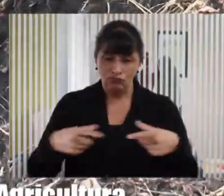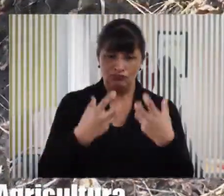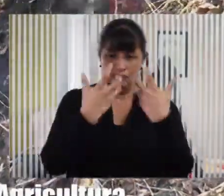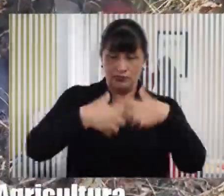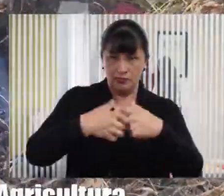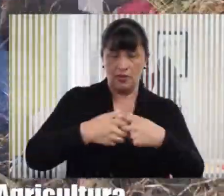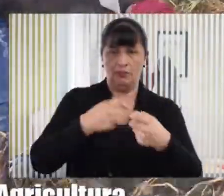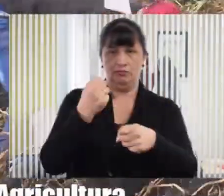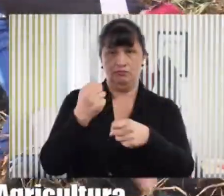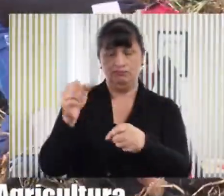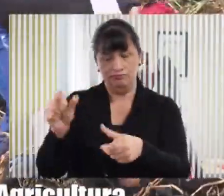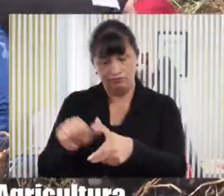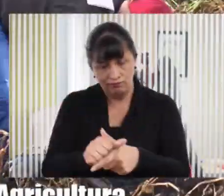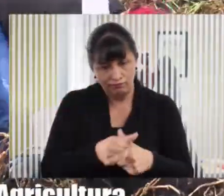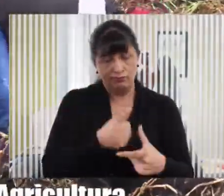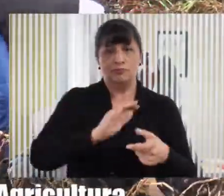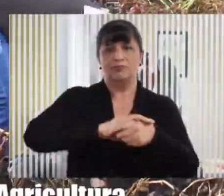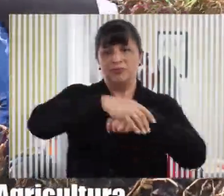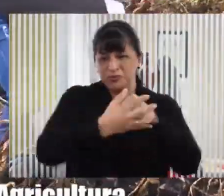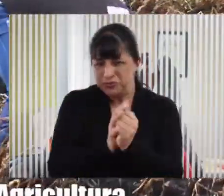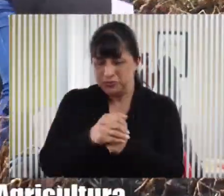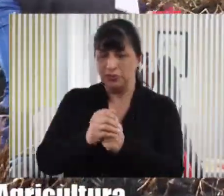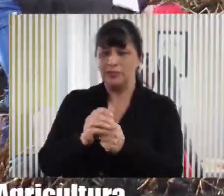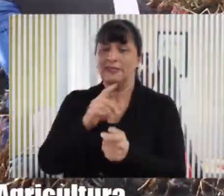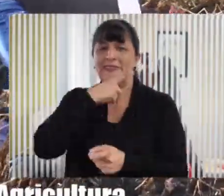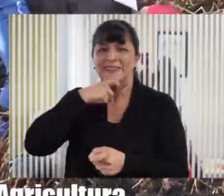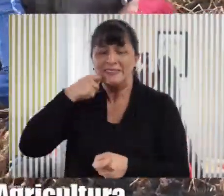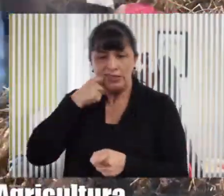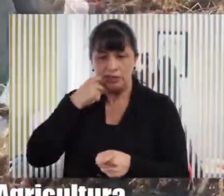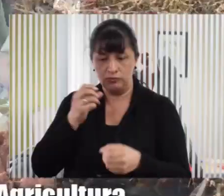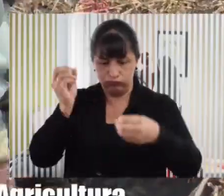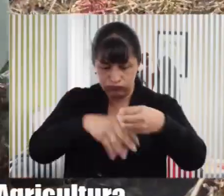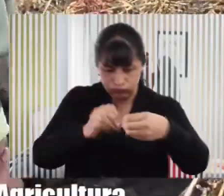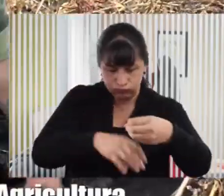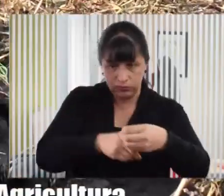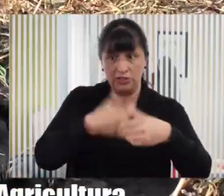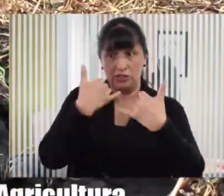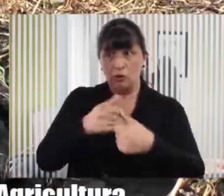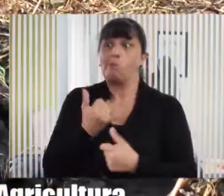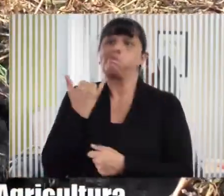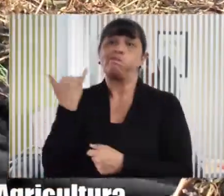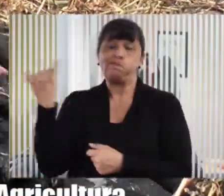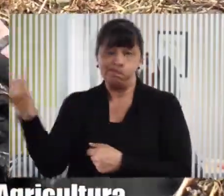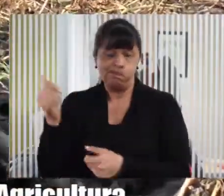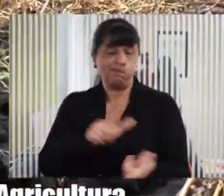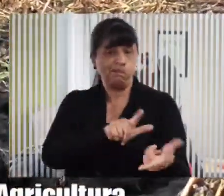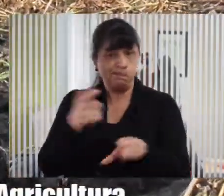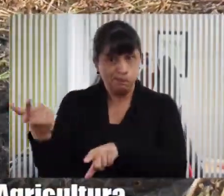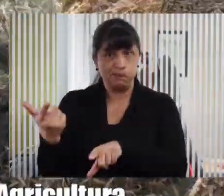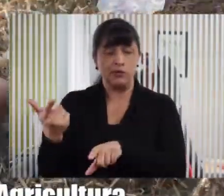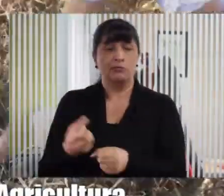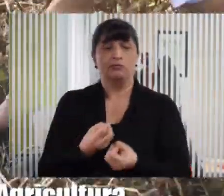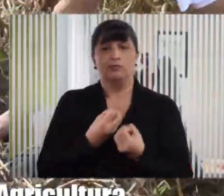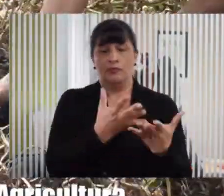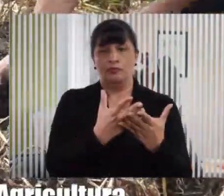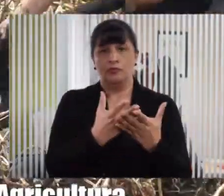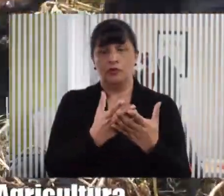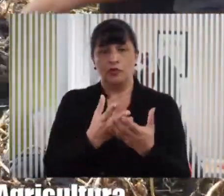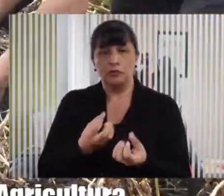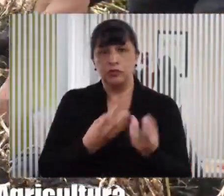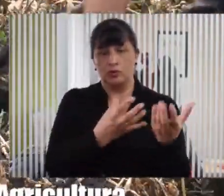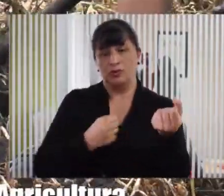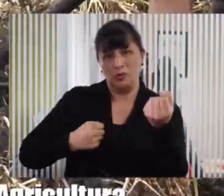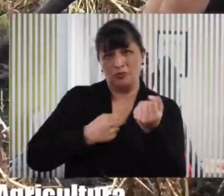lavar, secar, clasificar y empacar el producto que ya se encuentra instalada, que ya se encuentra lista para ser entregada en comodato